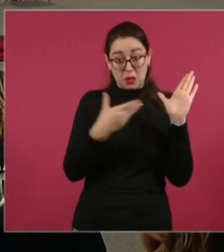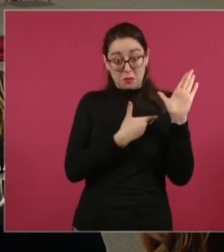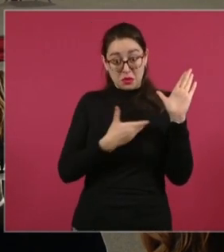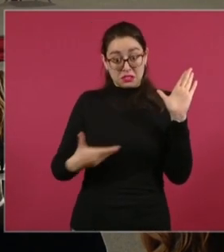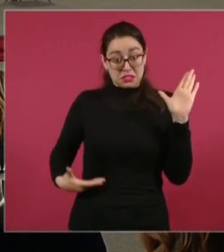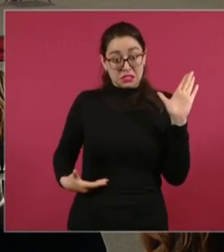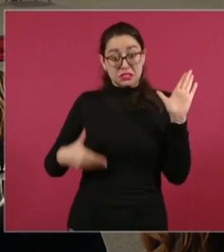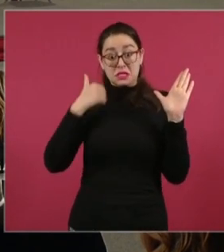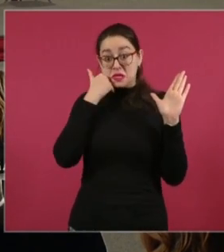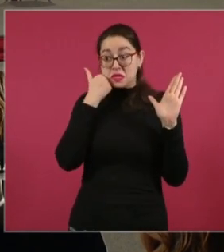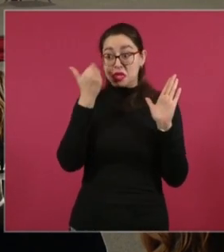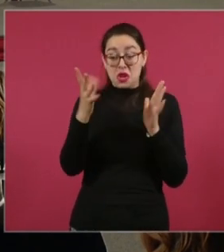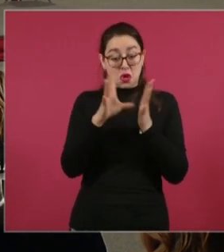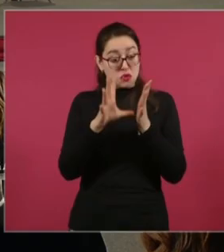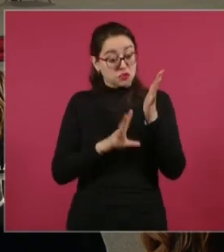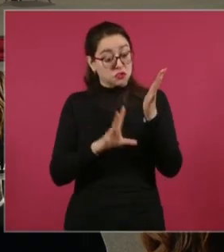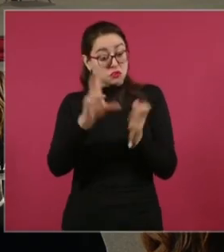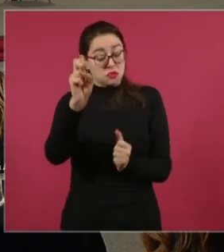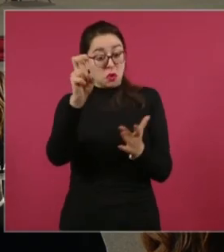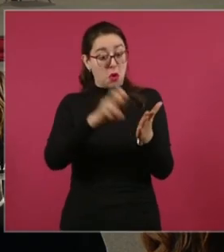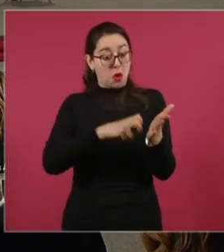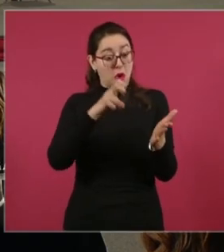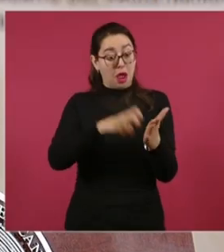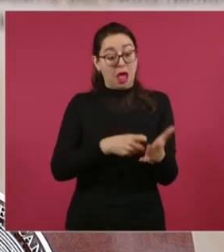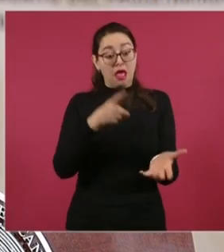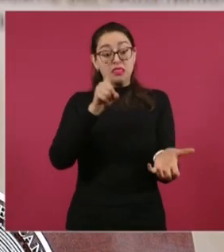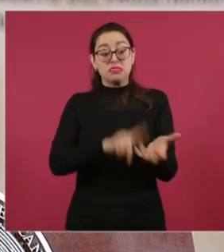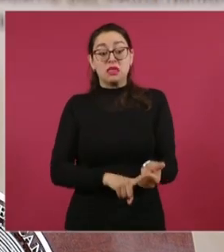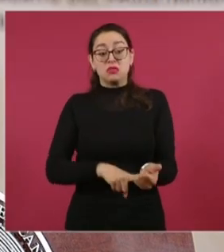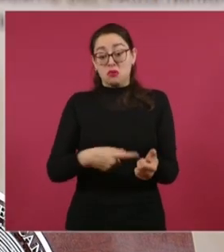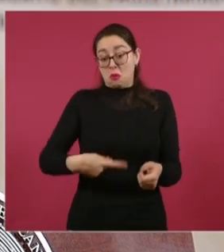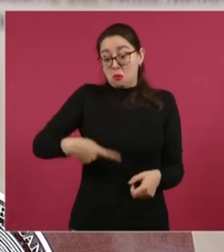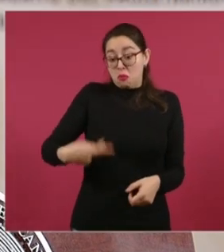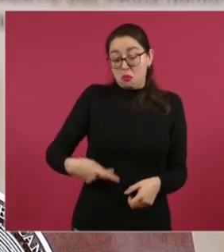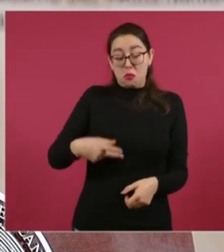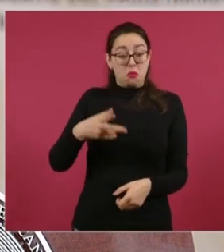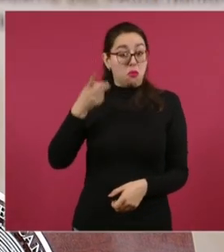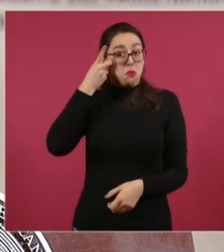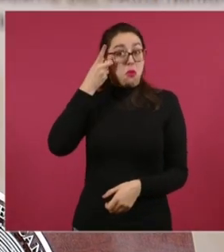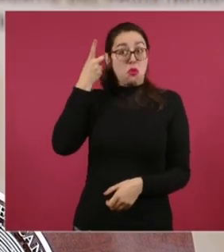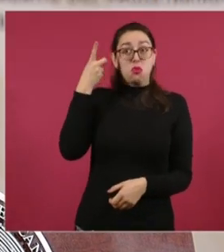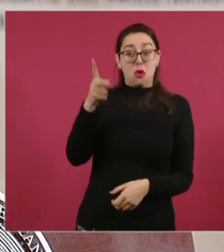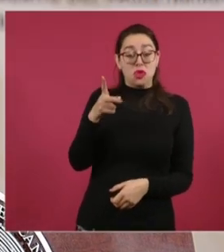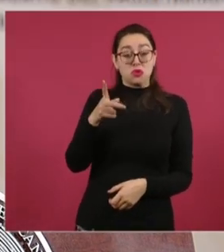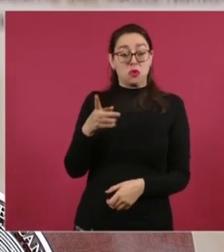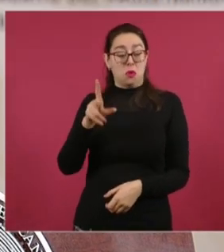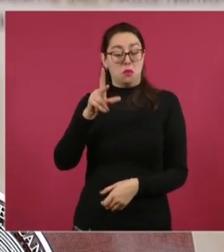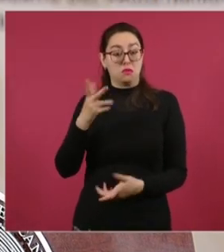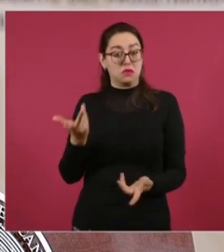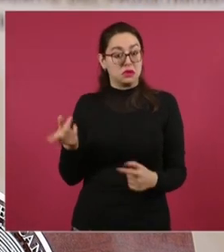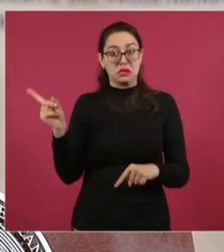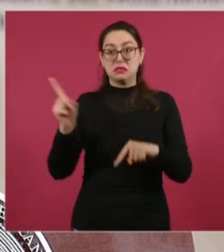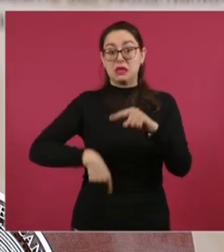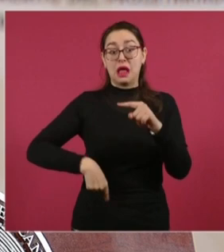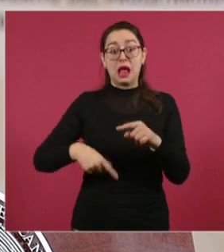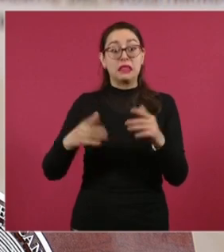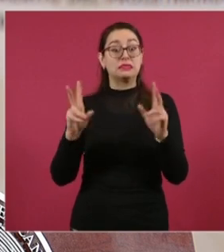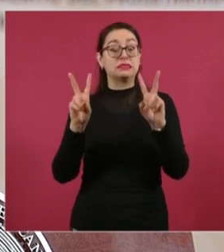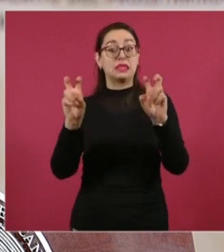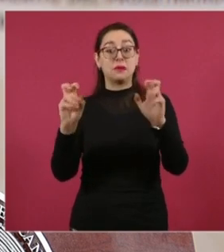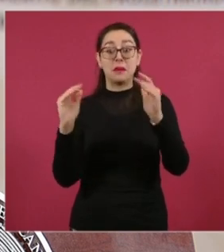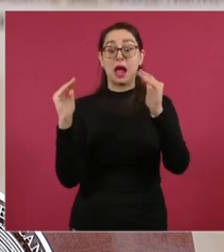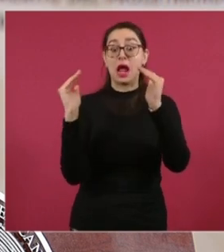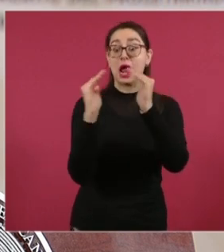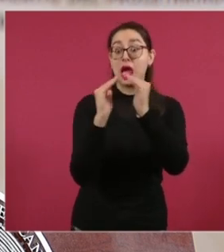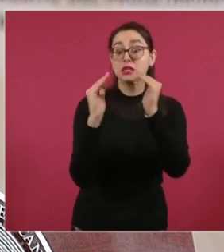reformar la Constitución para eliminar la propiedad privada, sobre todo el uso habitacional, lo